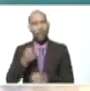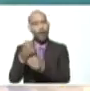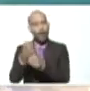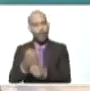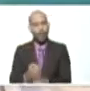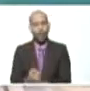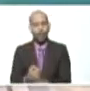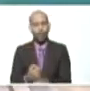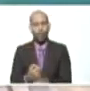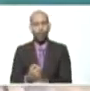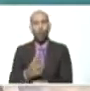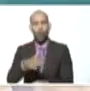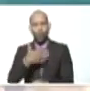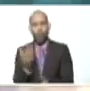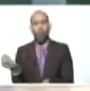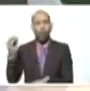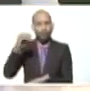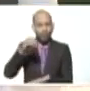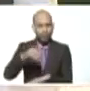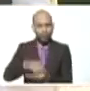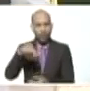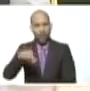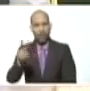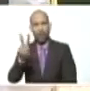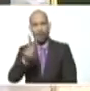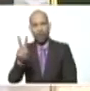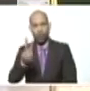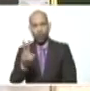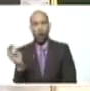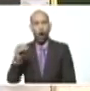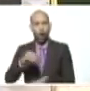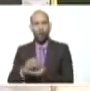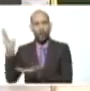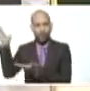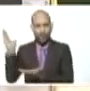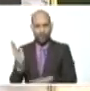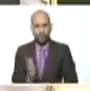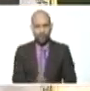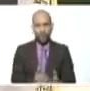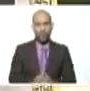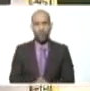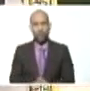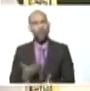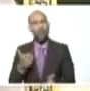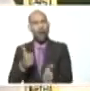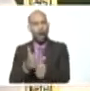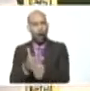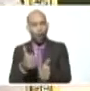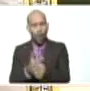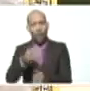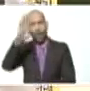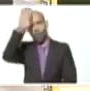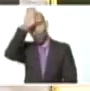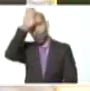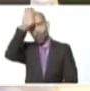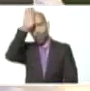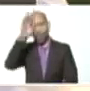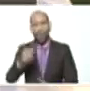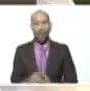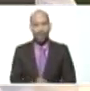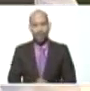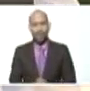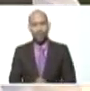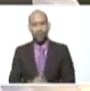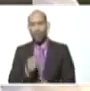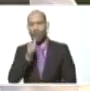Esperemos que pueda volver pronto a Venezuela, quizás acompañando a Papa Francisco, quien